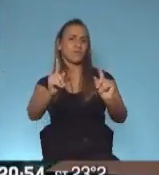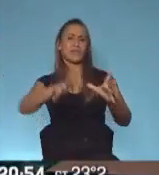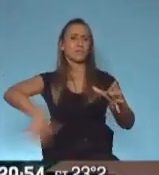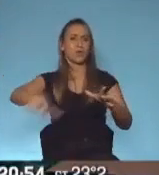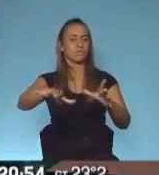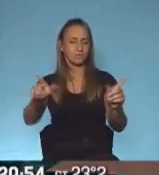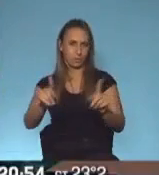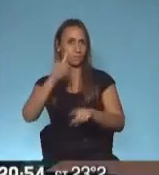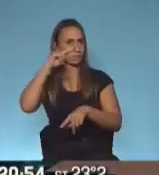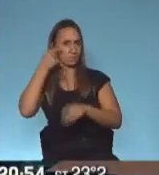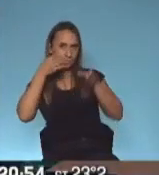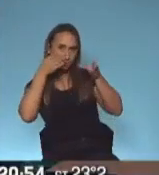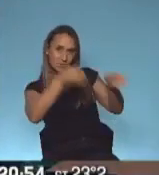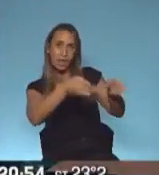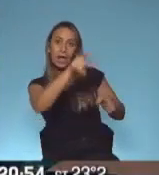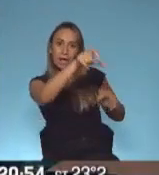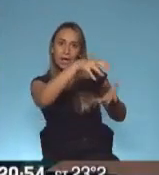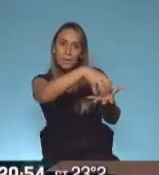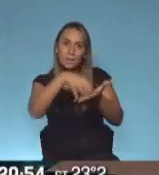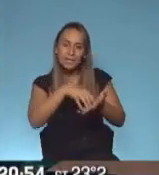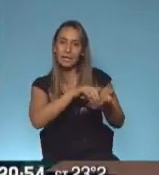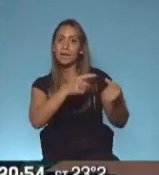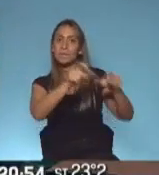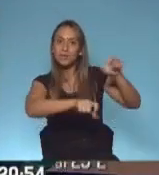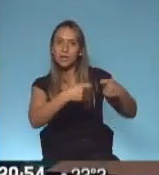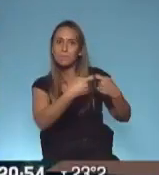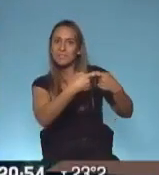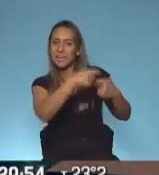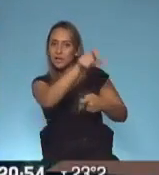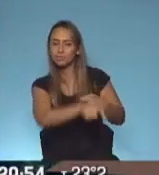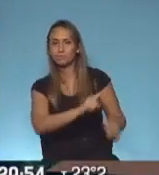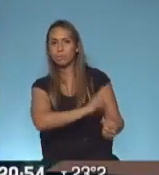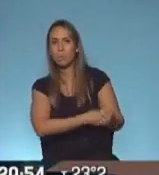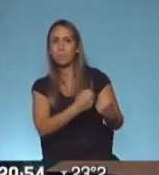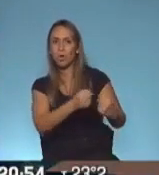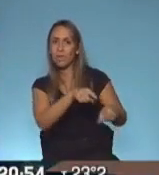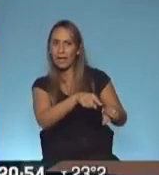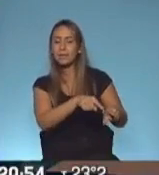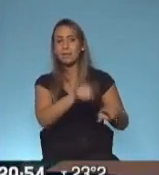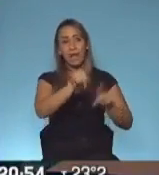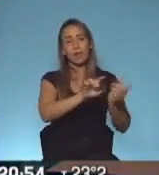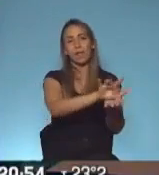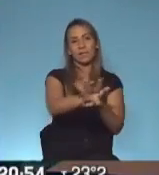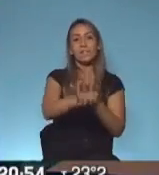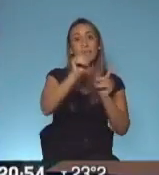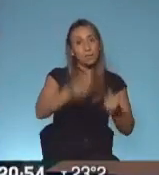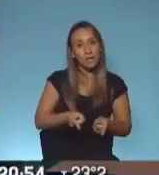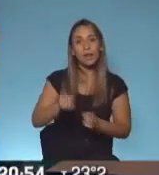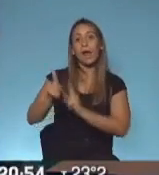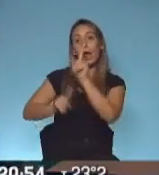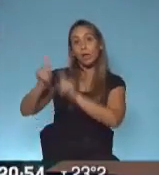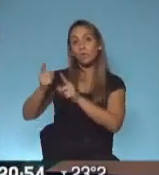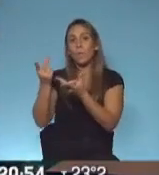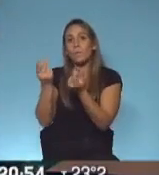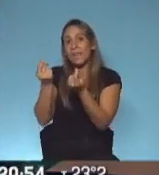le hablaba a los empresarios poderosos que en esta situación despiden y que en esta situación especulan con los precios. Eso es básicamente lo que